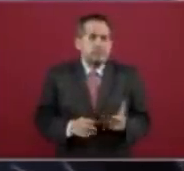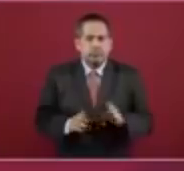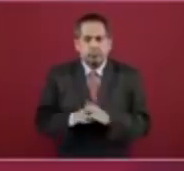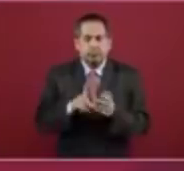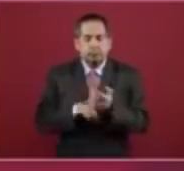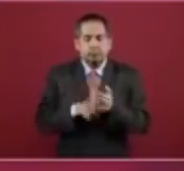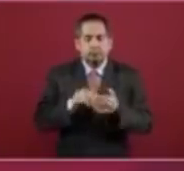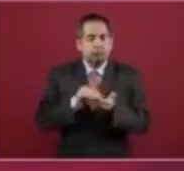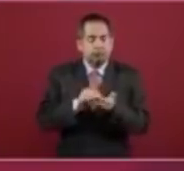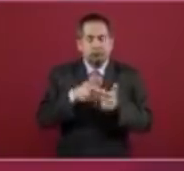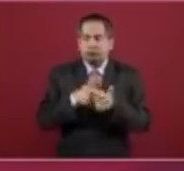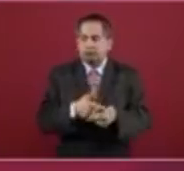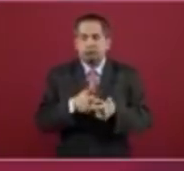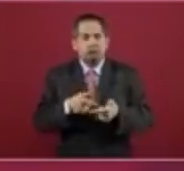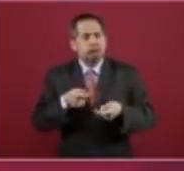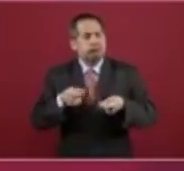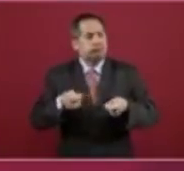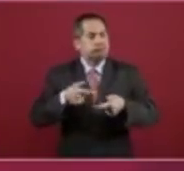seguirnos conduciendo.